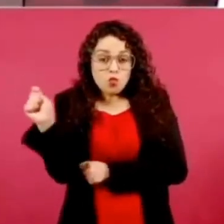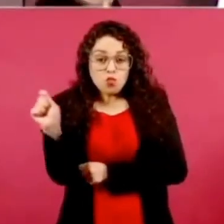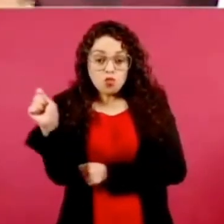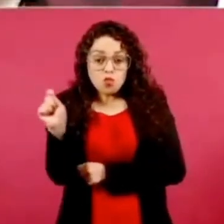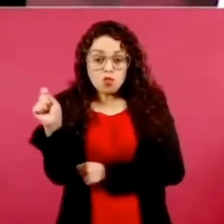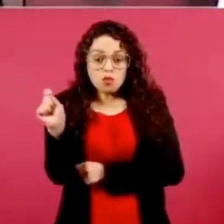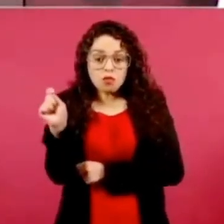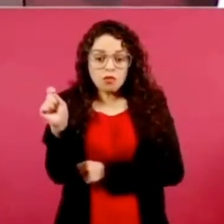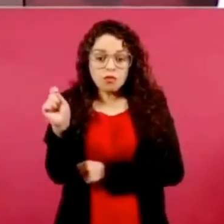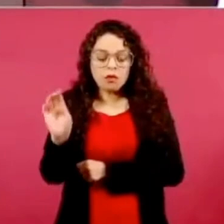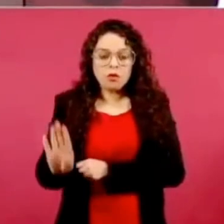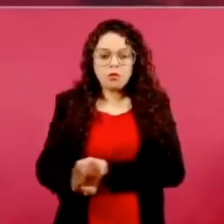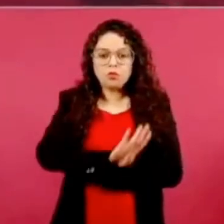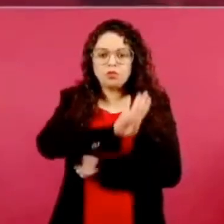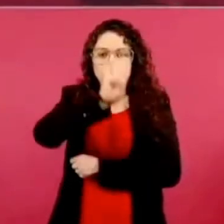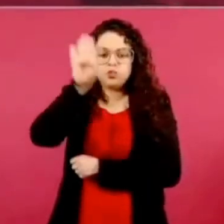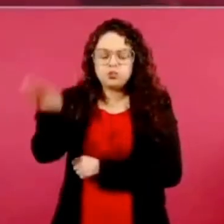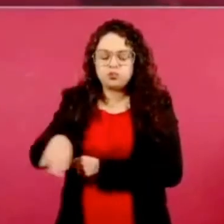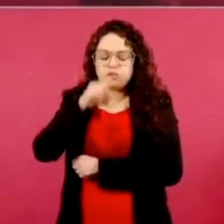pierde la vida por fentanilo.